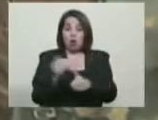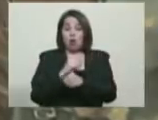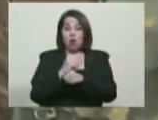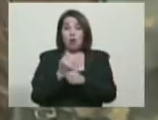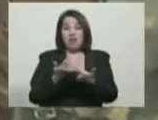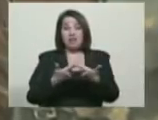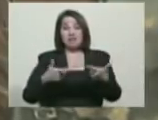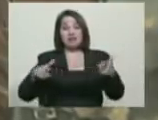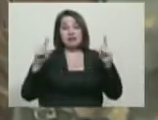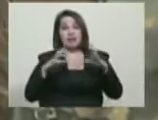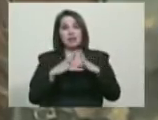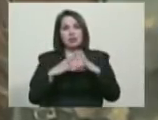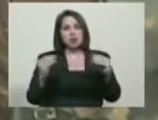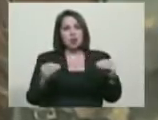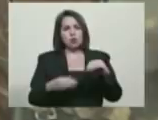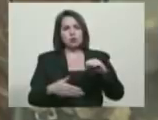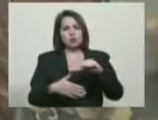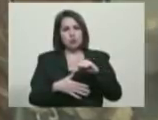Sudamérica.